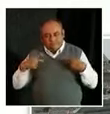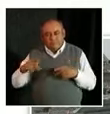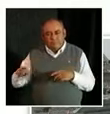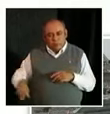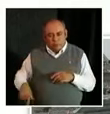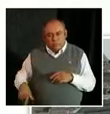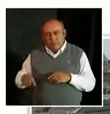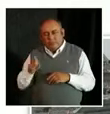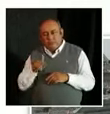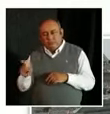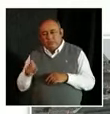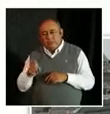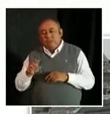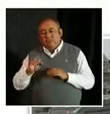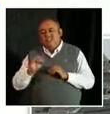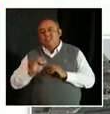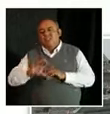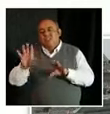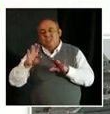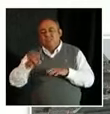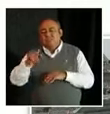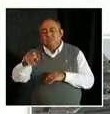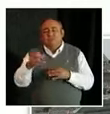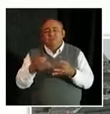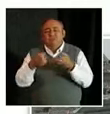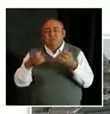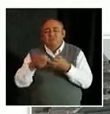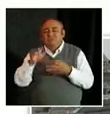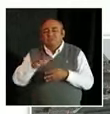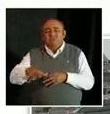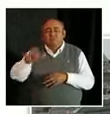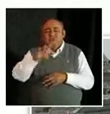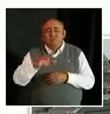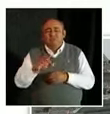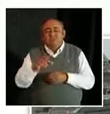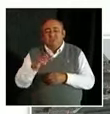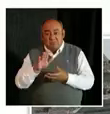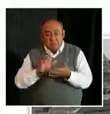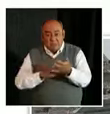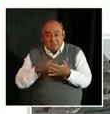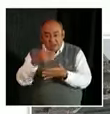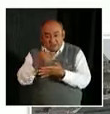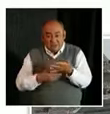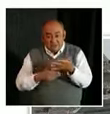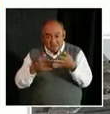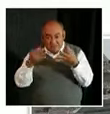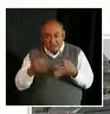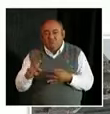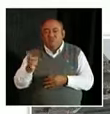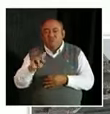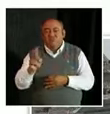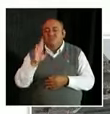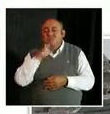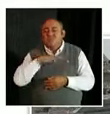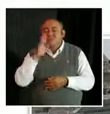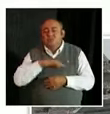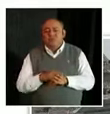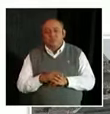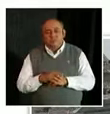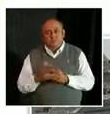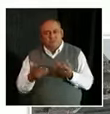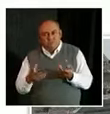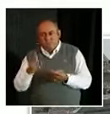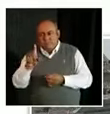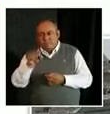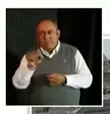parte de la tierra emproblemada. Nosotros, era menos de un 20% lo que